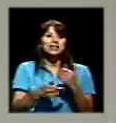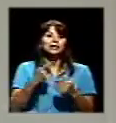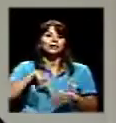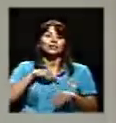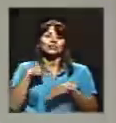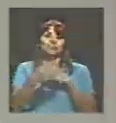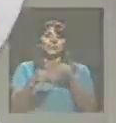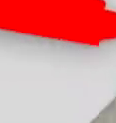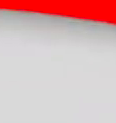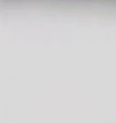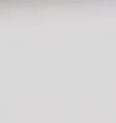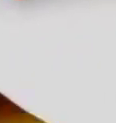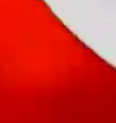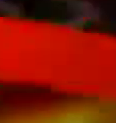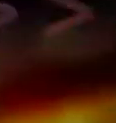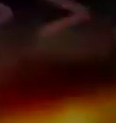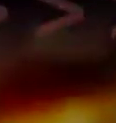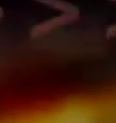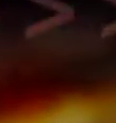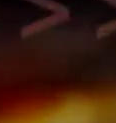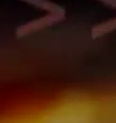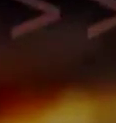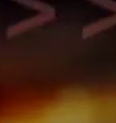unos mensajes.